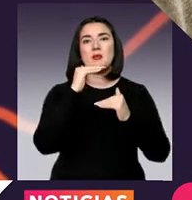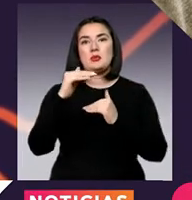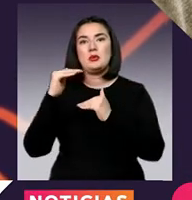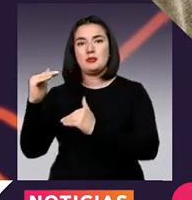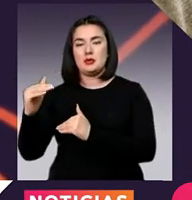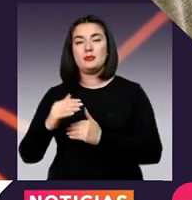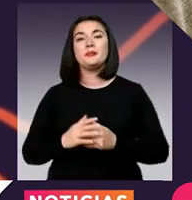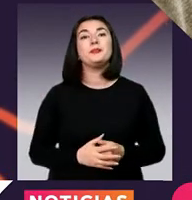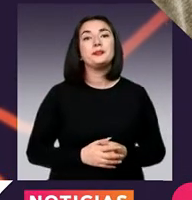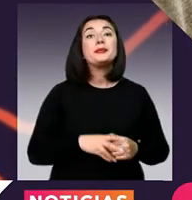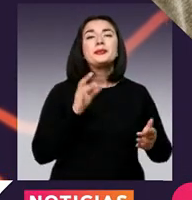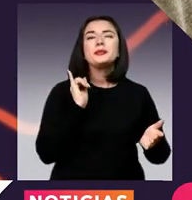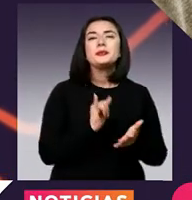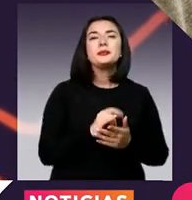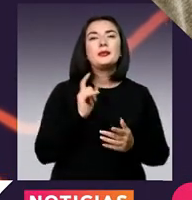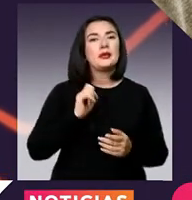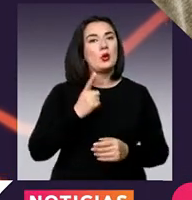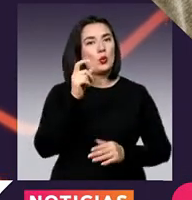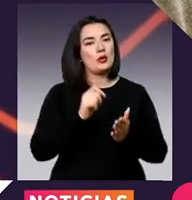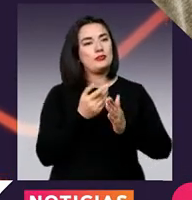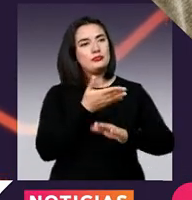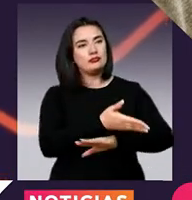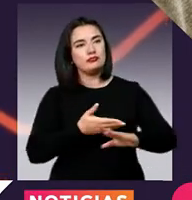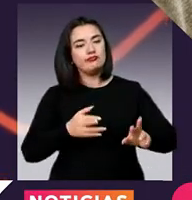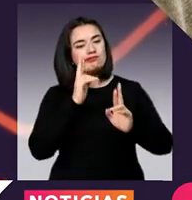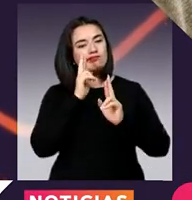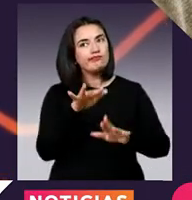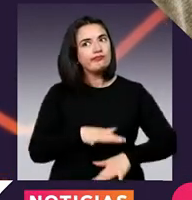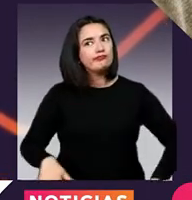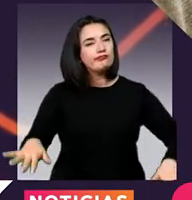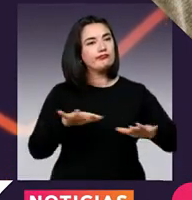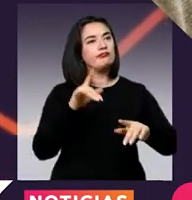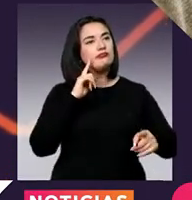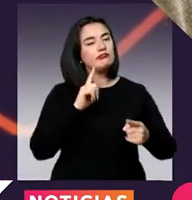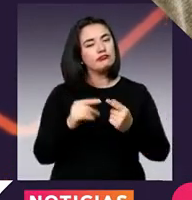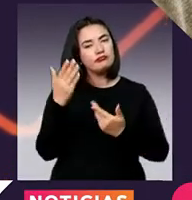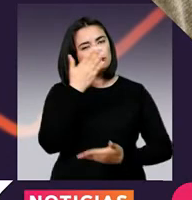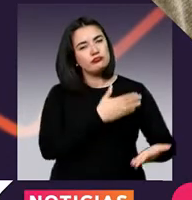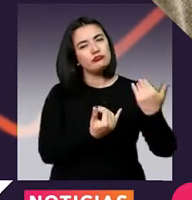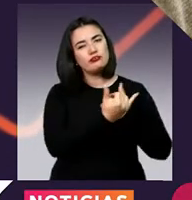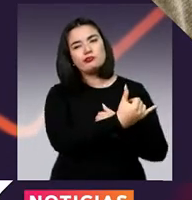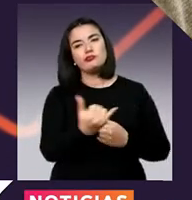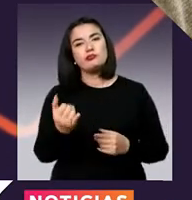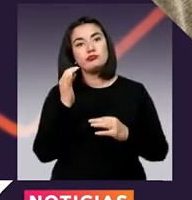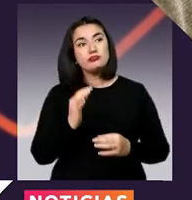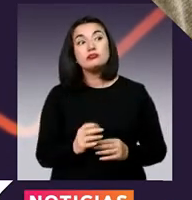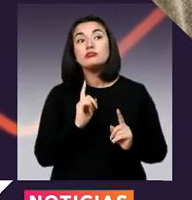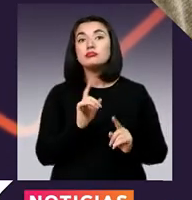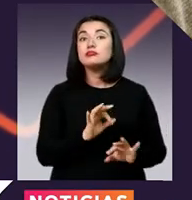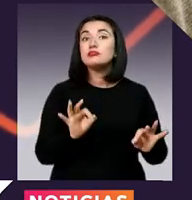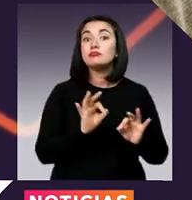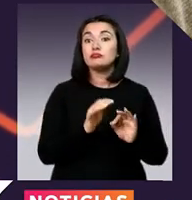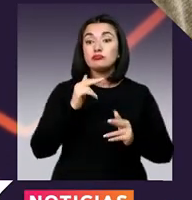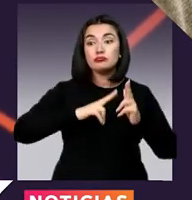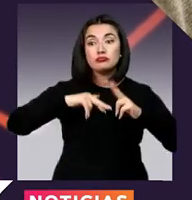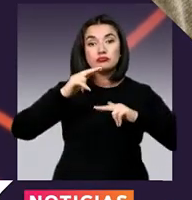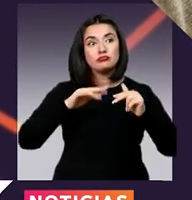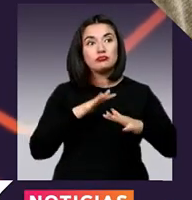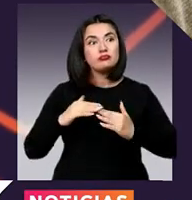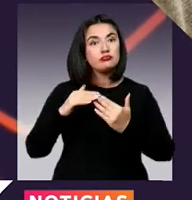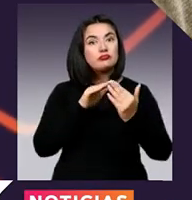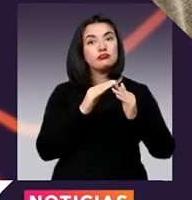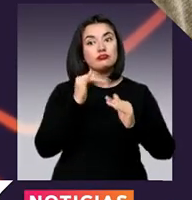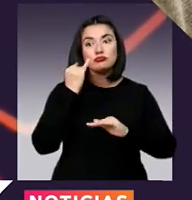podrá radicar una solicitud de reconocimiento de la educación existente, siempre y cuando su construcción haya